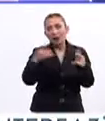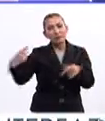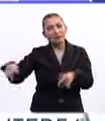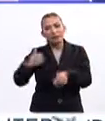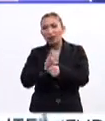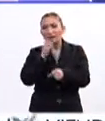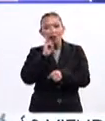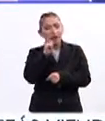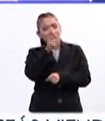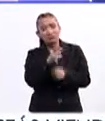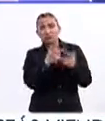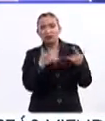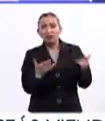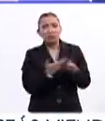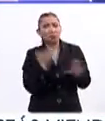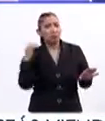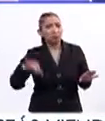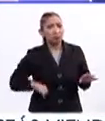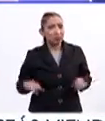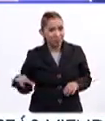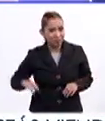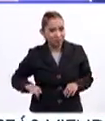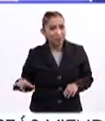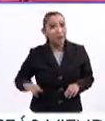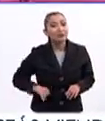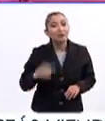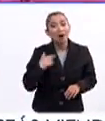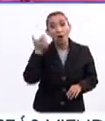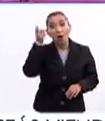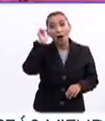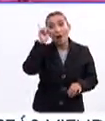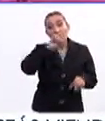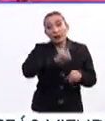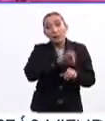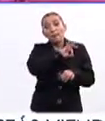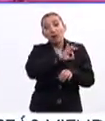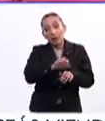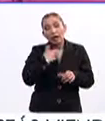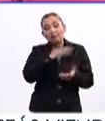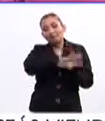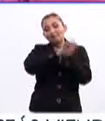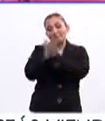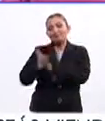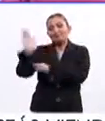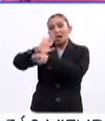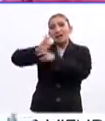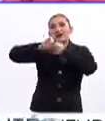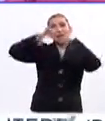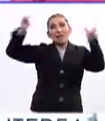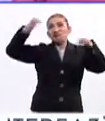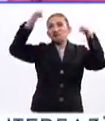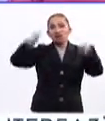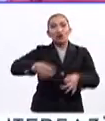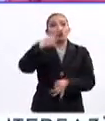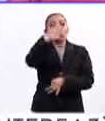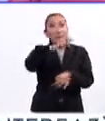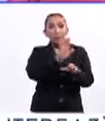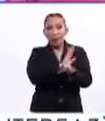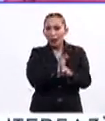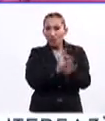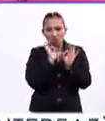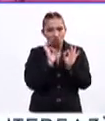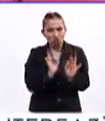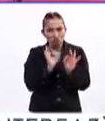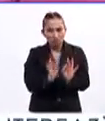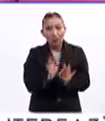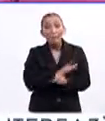Mi abuela es una mujer con una historia muy interesante que espero en algún momento poder llevar a la pantalla grande ya tal cual, su película tal